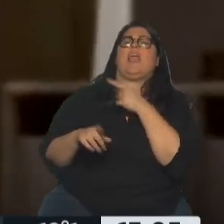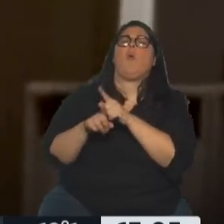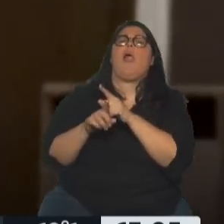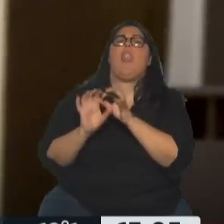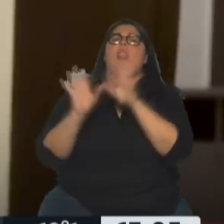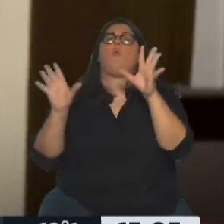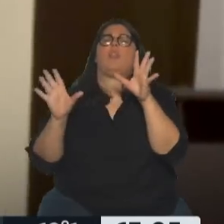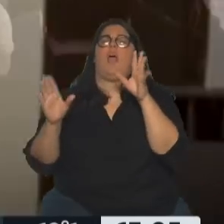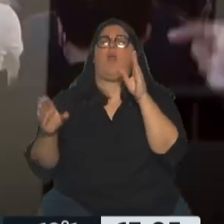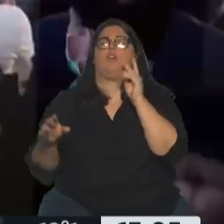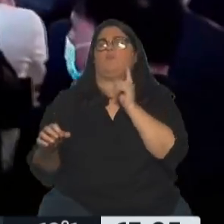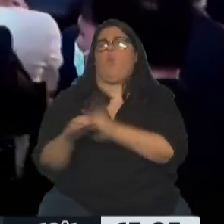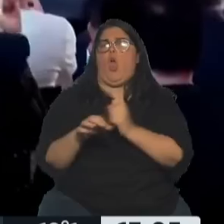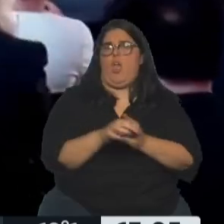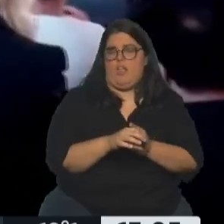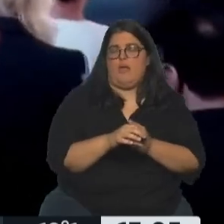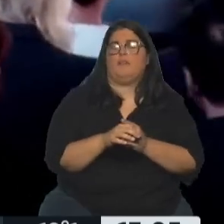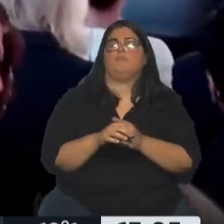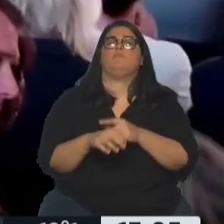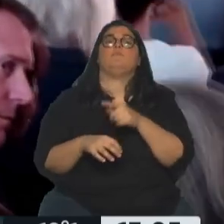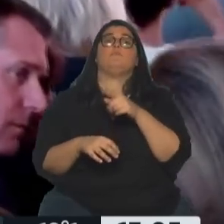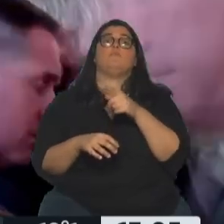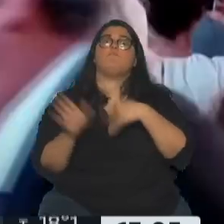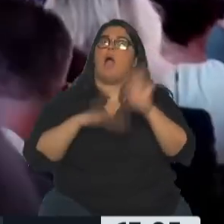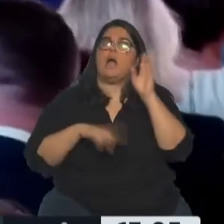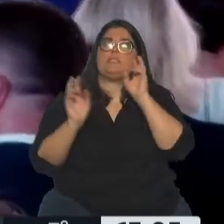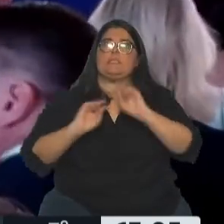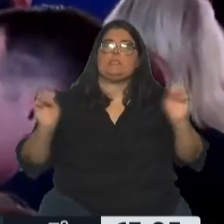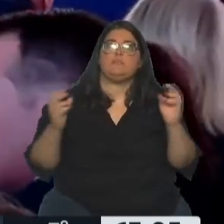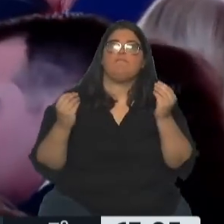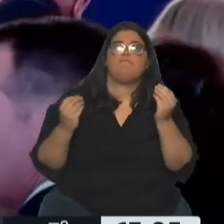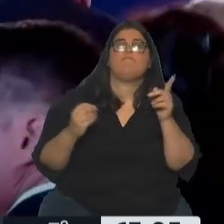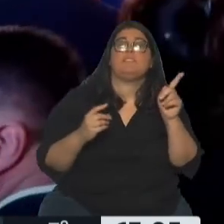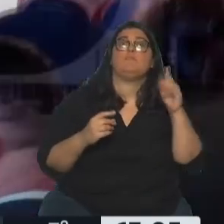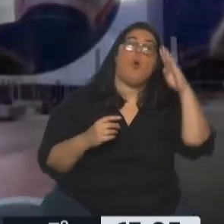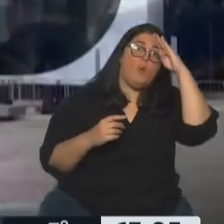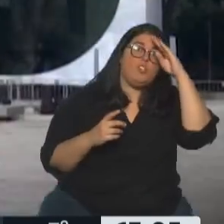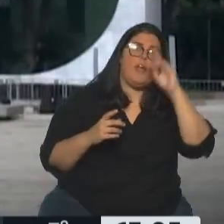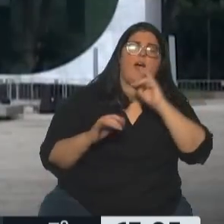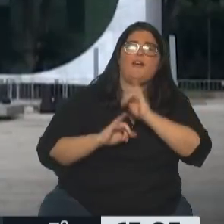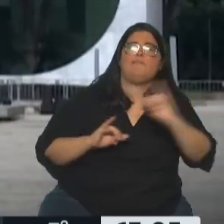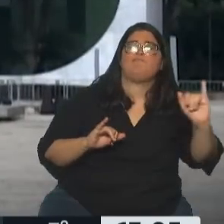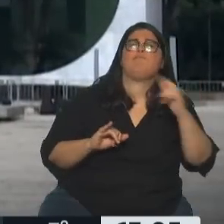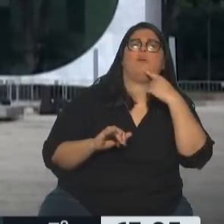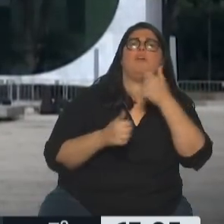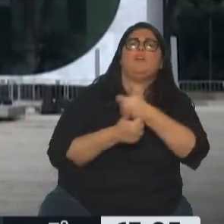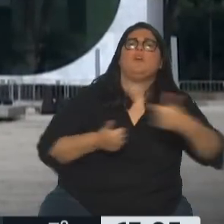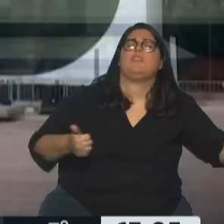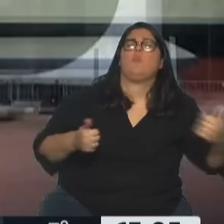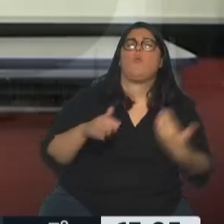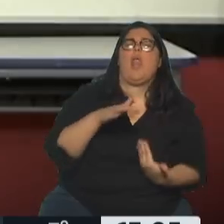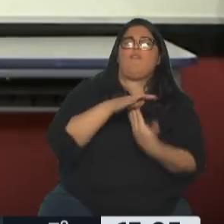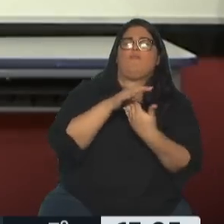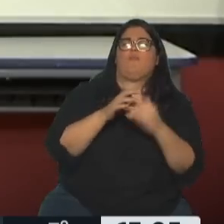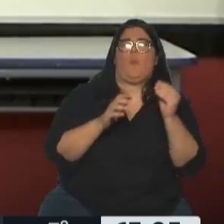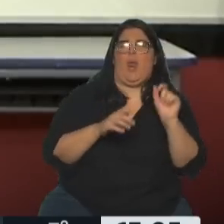octubre próximo. Pero lo que más enciende las alarmas es su constante y violento cuestionamiento al Supremo Tribunal Federal en su